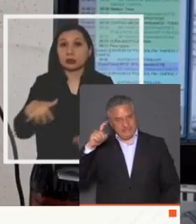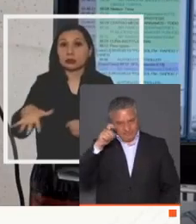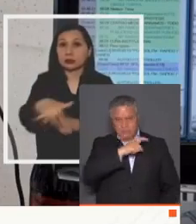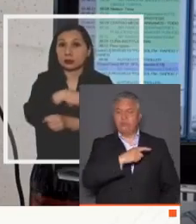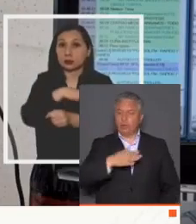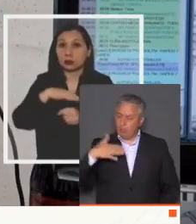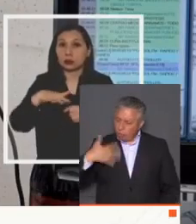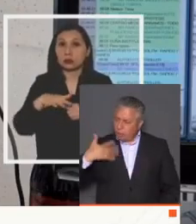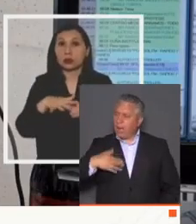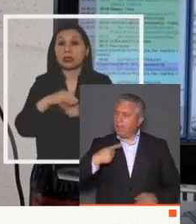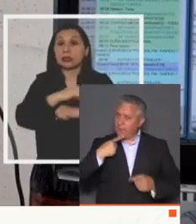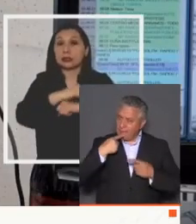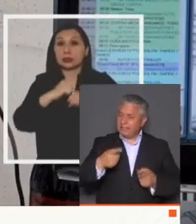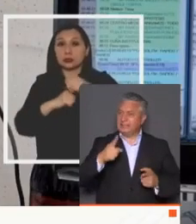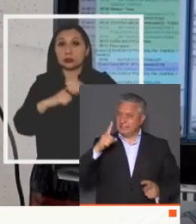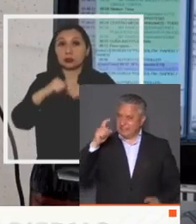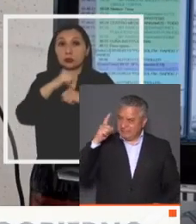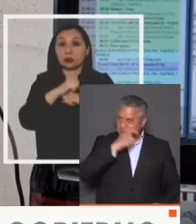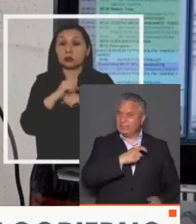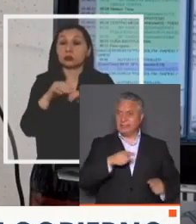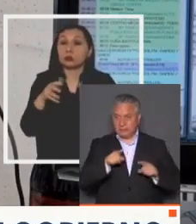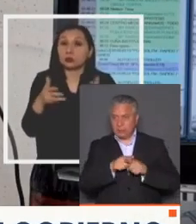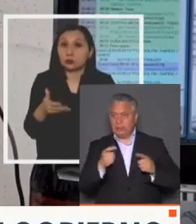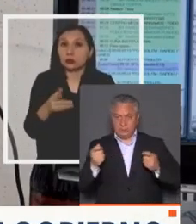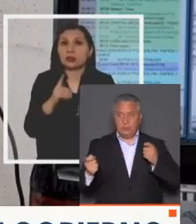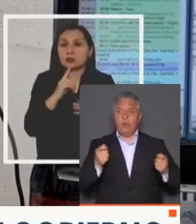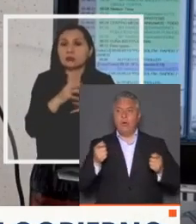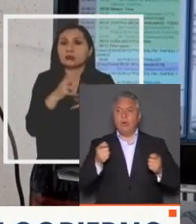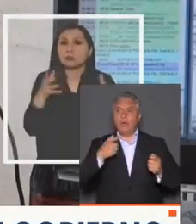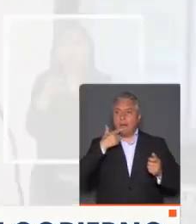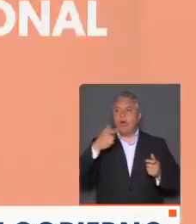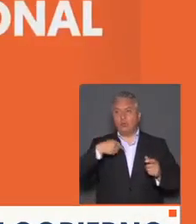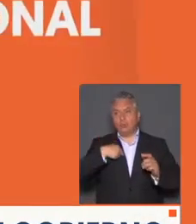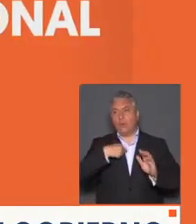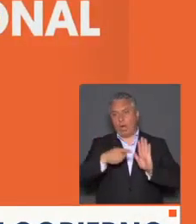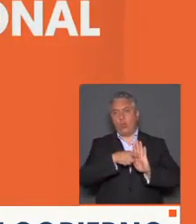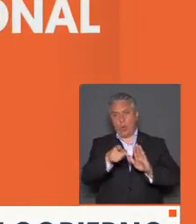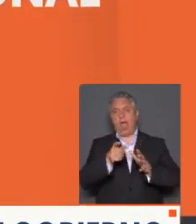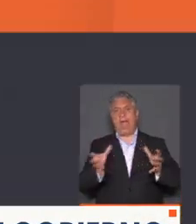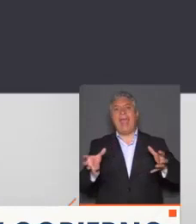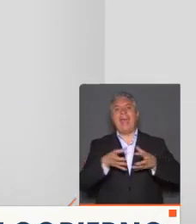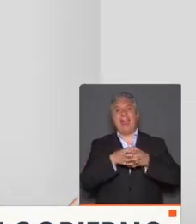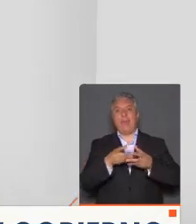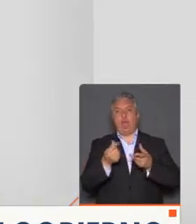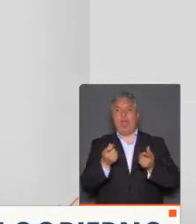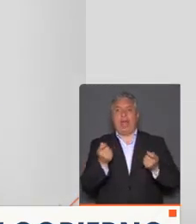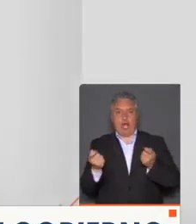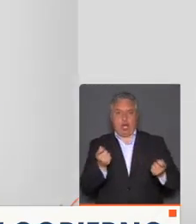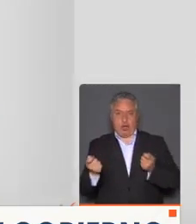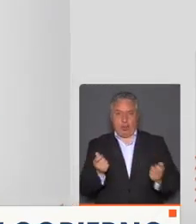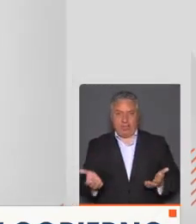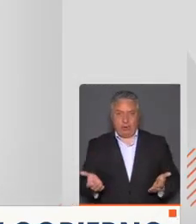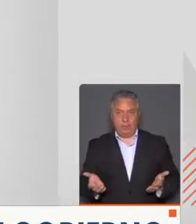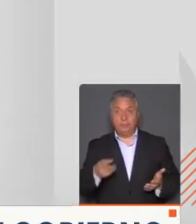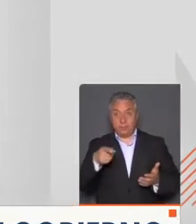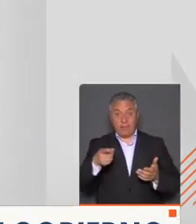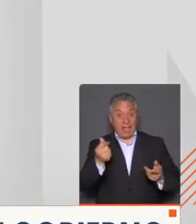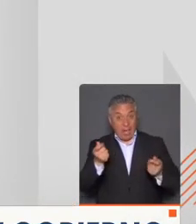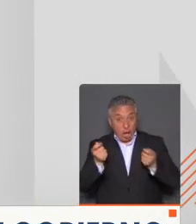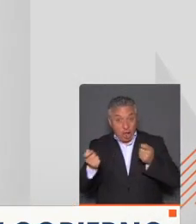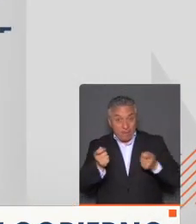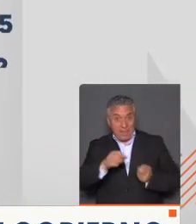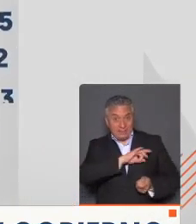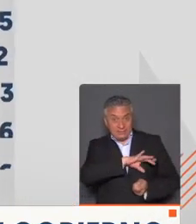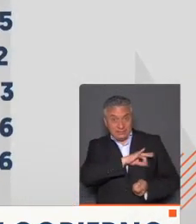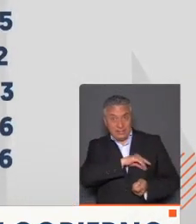condiciones estructurales no son buenas Pero afortunadamente Tenemos un gran equipo económico el fondo monetario internacional apunta que la economía chilena sería la